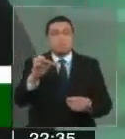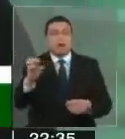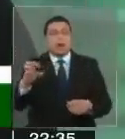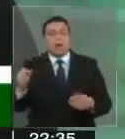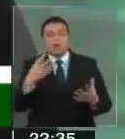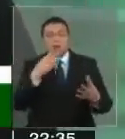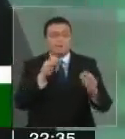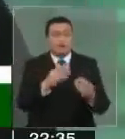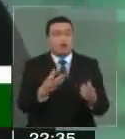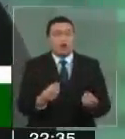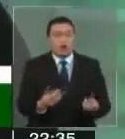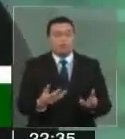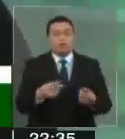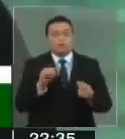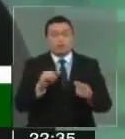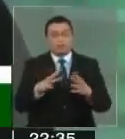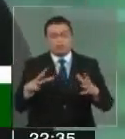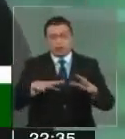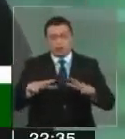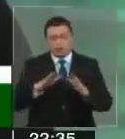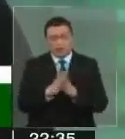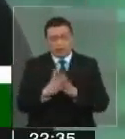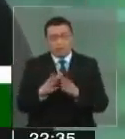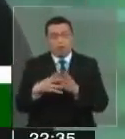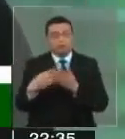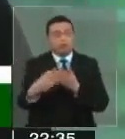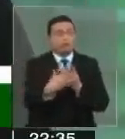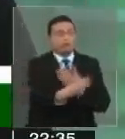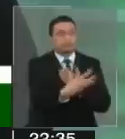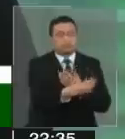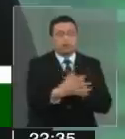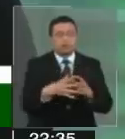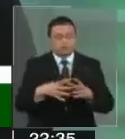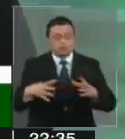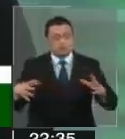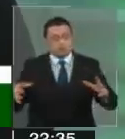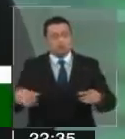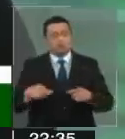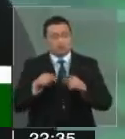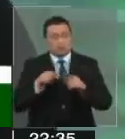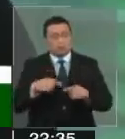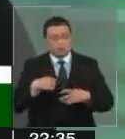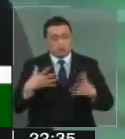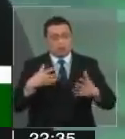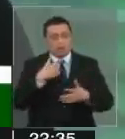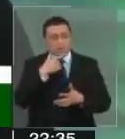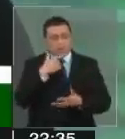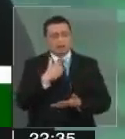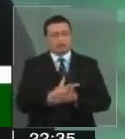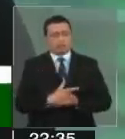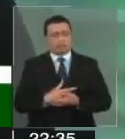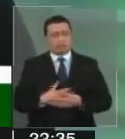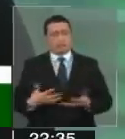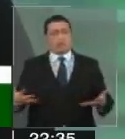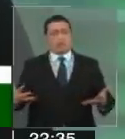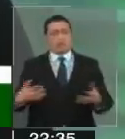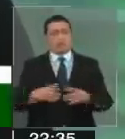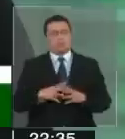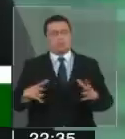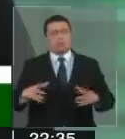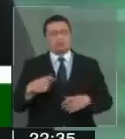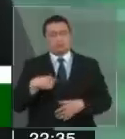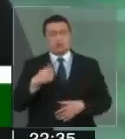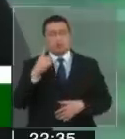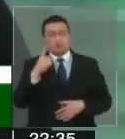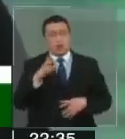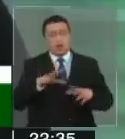a pasar muchas cosas con ese libro. Y yo estaba muy impresionada en realidad. Y me acuerdo de una